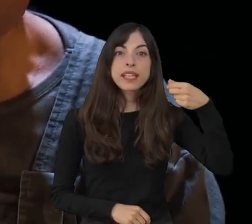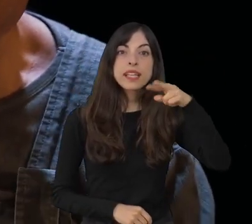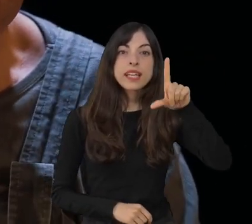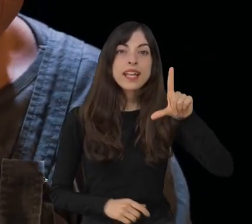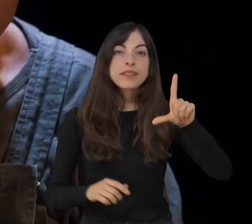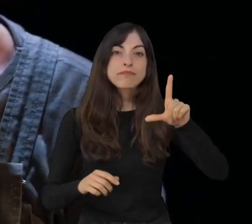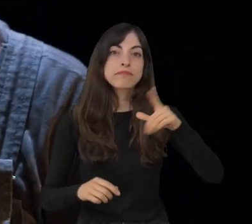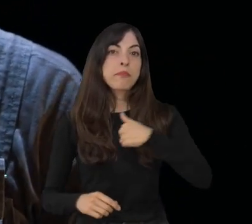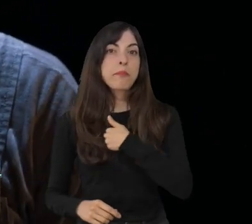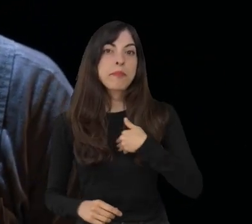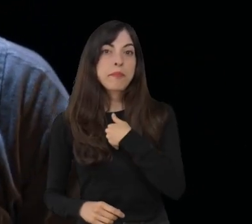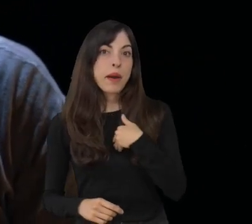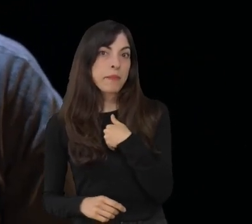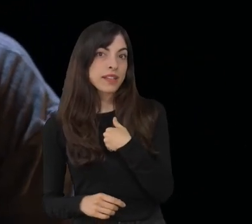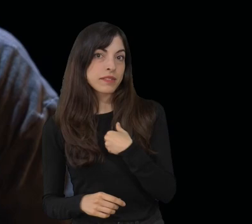psiquiatra de la prisión.